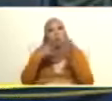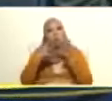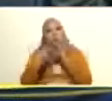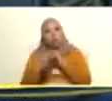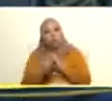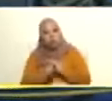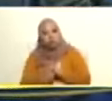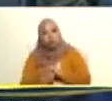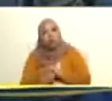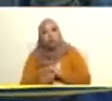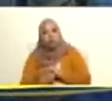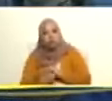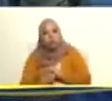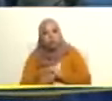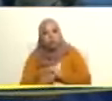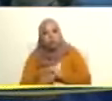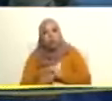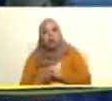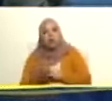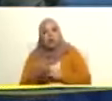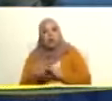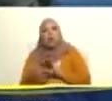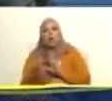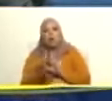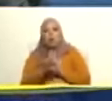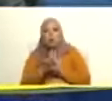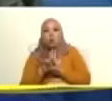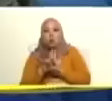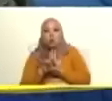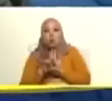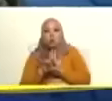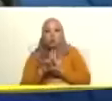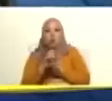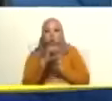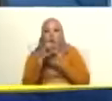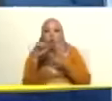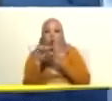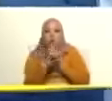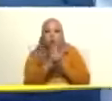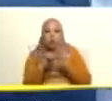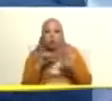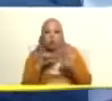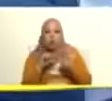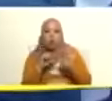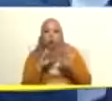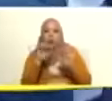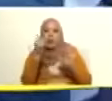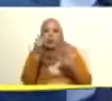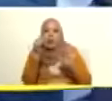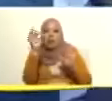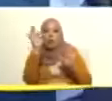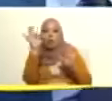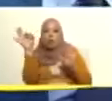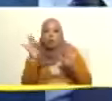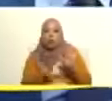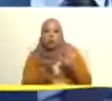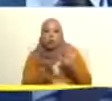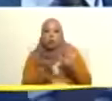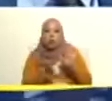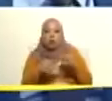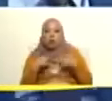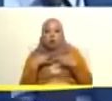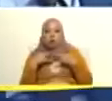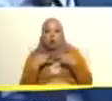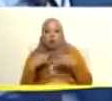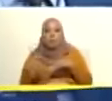a estar contento porque se está ajustando el arancel en un 10% tanto en textiles como en